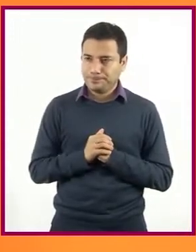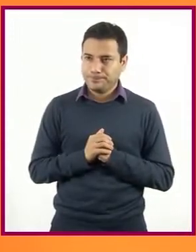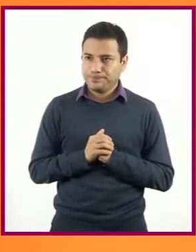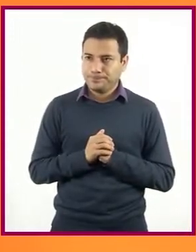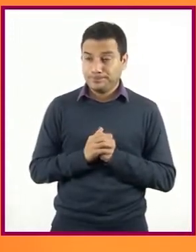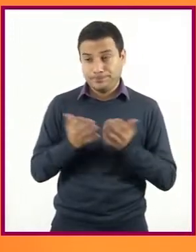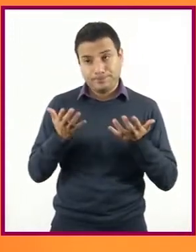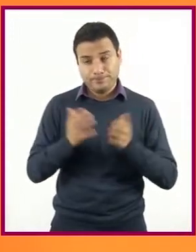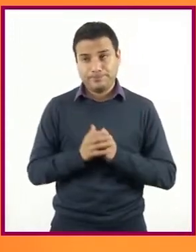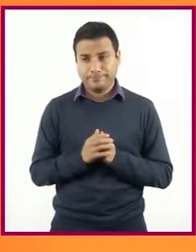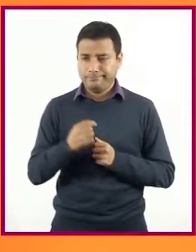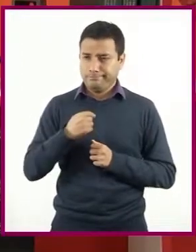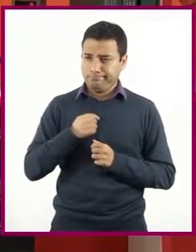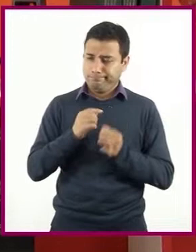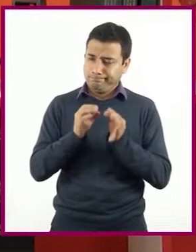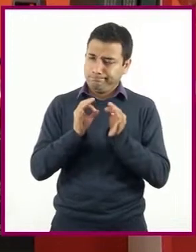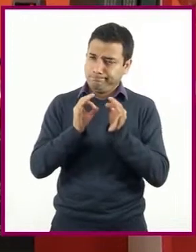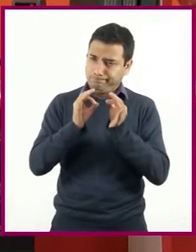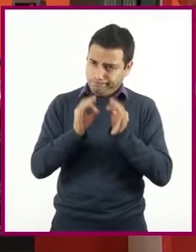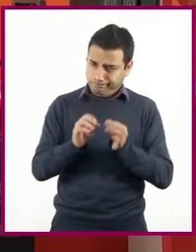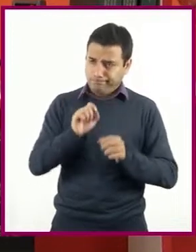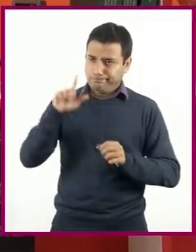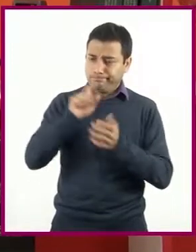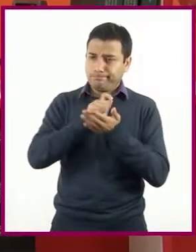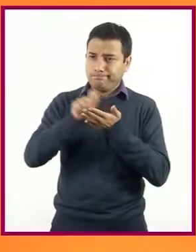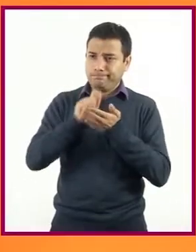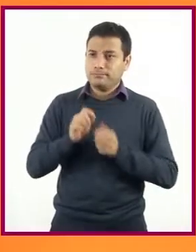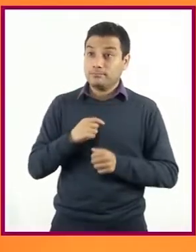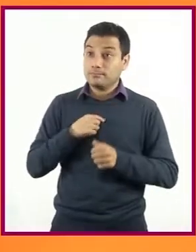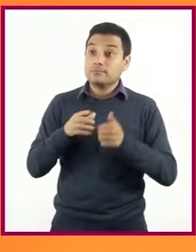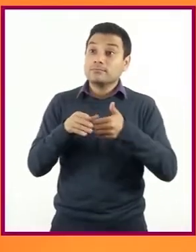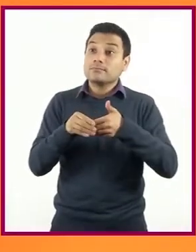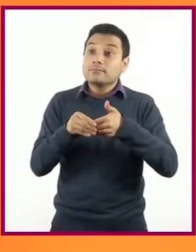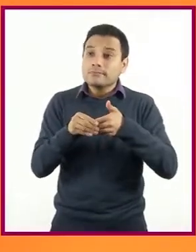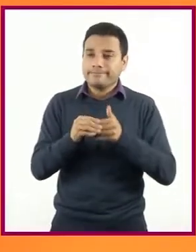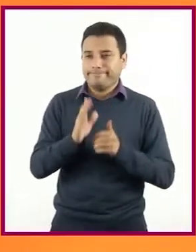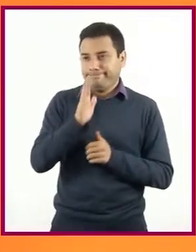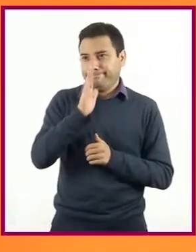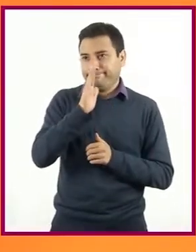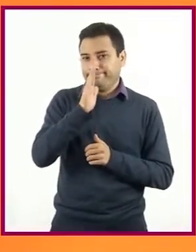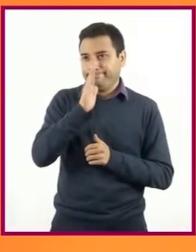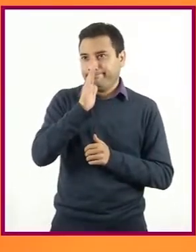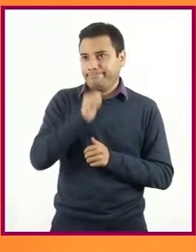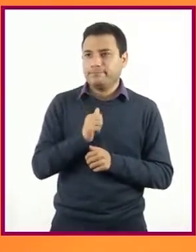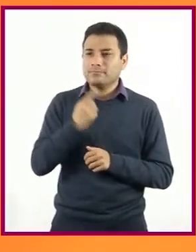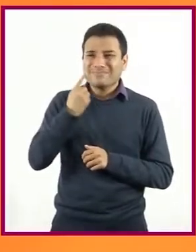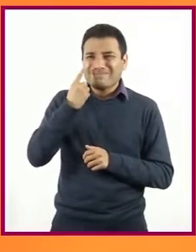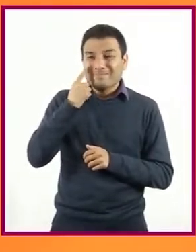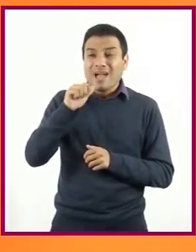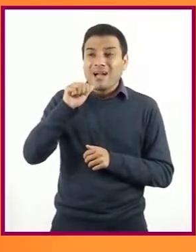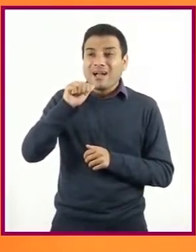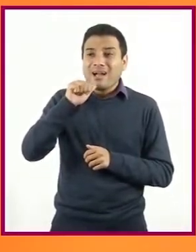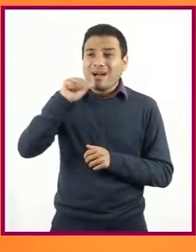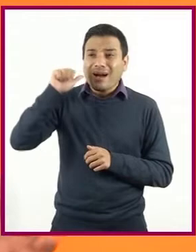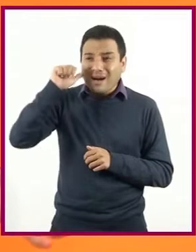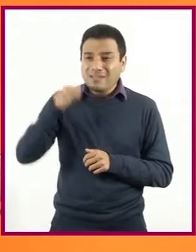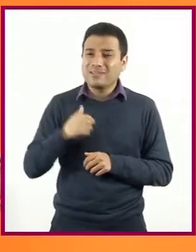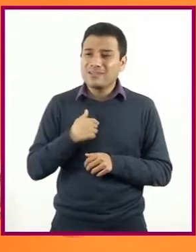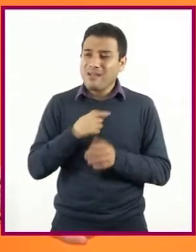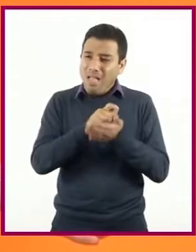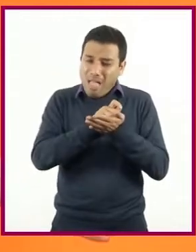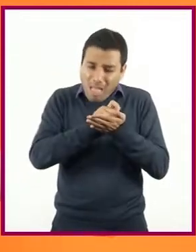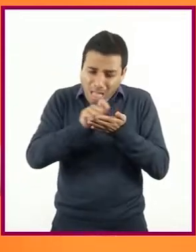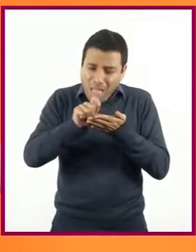pues, a mucha honra. Le daría la mano, pero mire, La tengo bien hinchada porque ayer estuvimos hasta altas horas de la